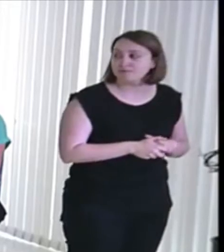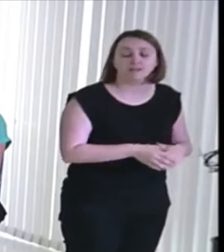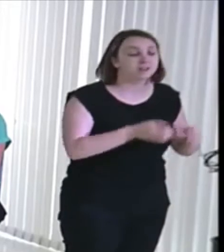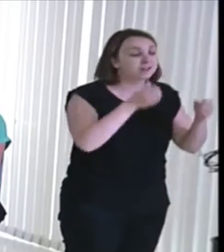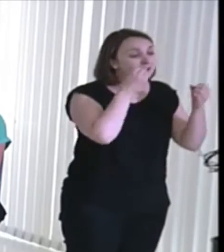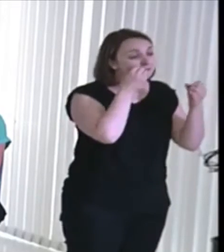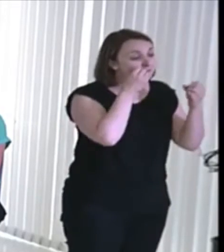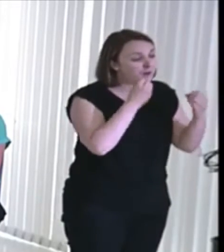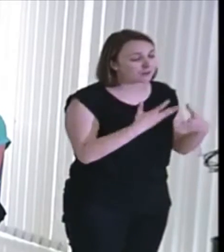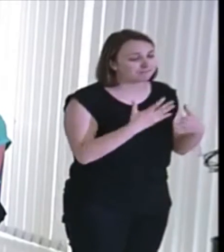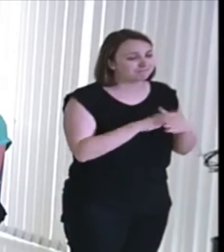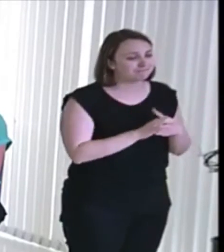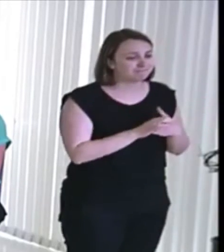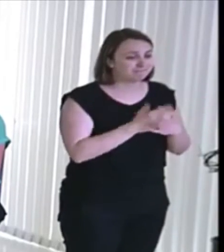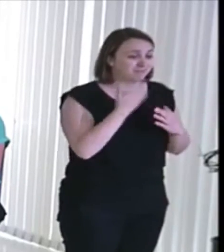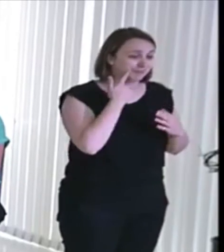que ya...